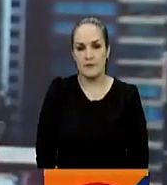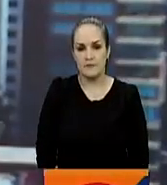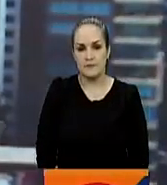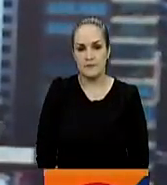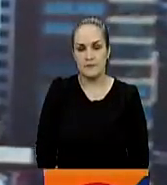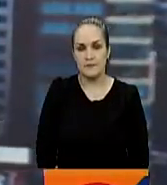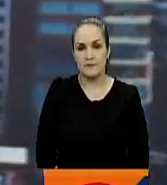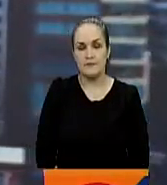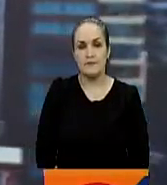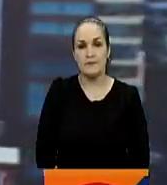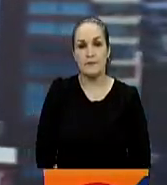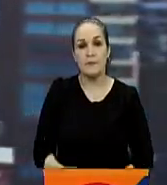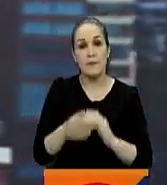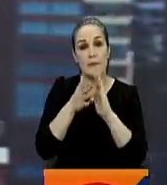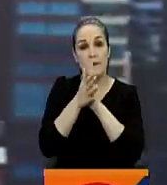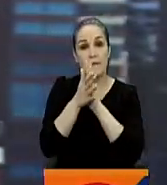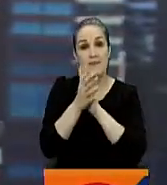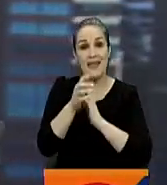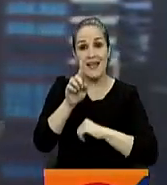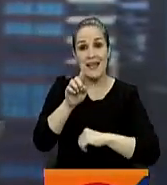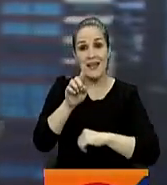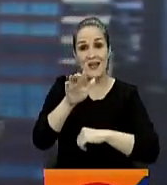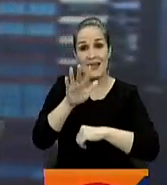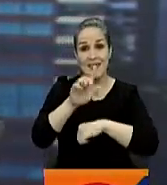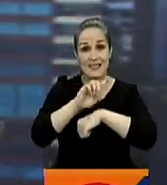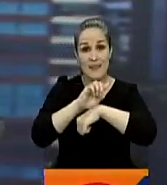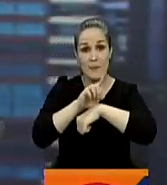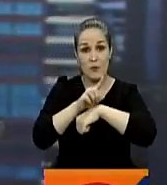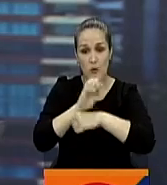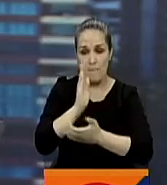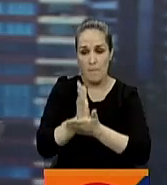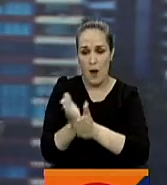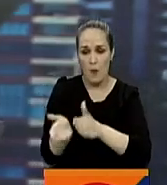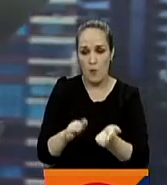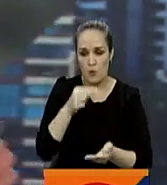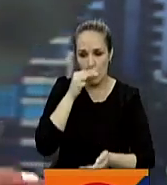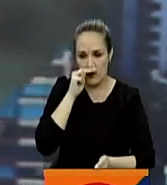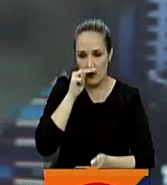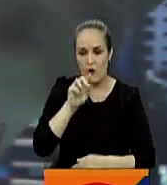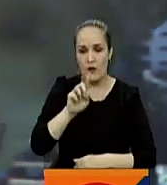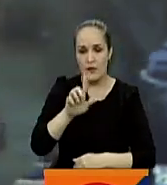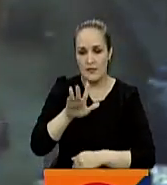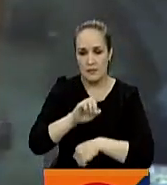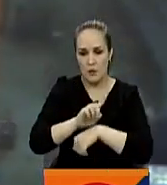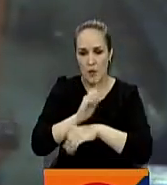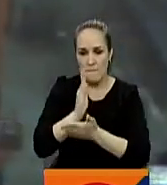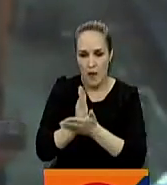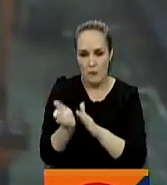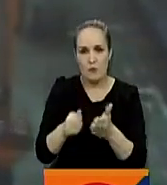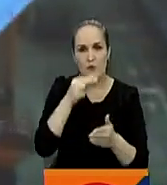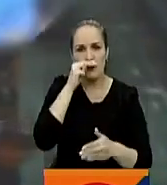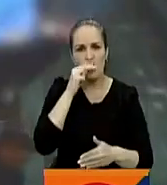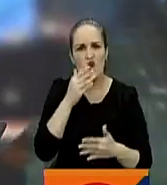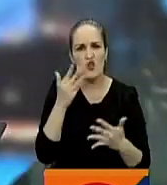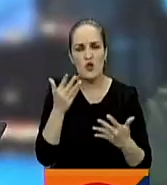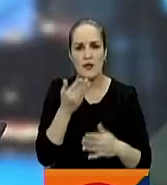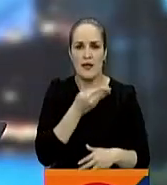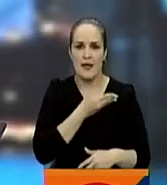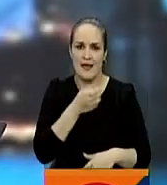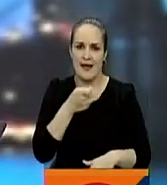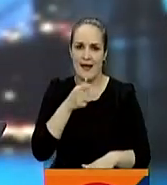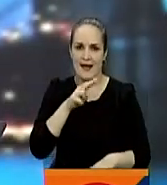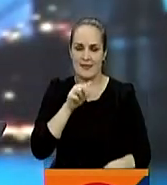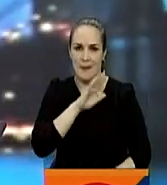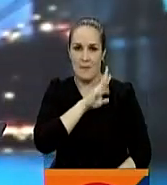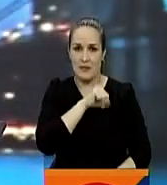Cada 15 minutos un menor de edad es asesinado en Palestina a manos de las fuerzas de defensa del Estado de Israel ante la complaciente mirada